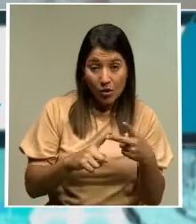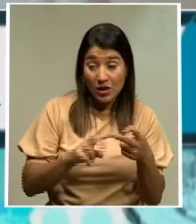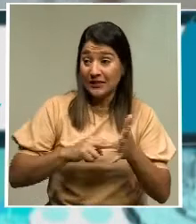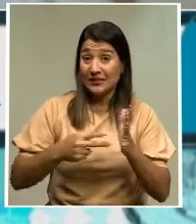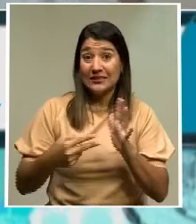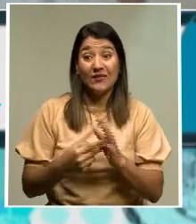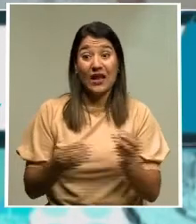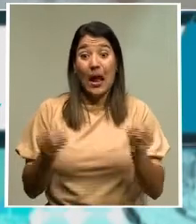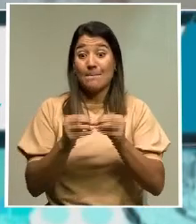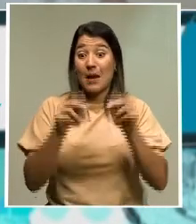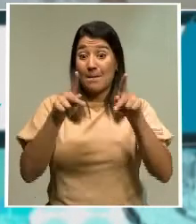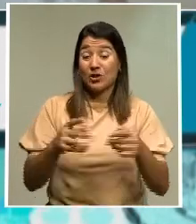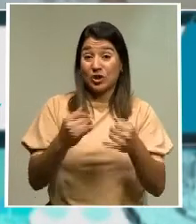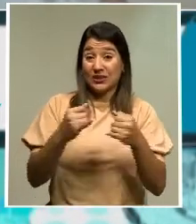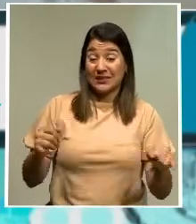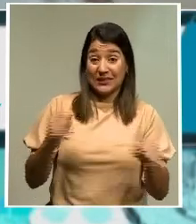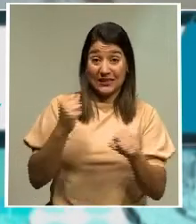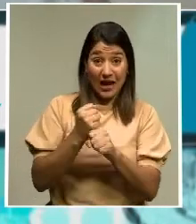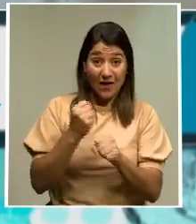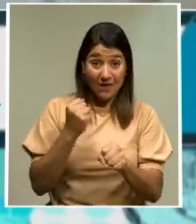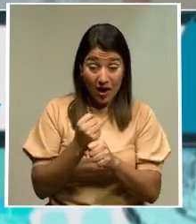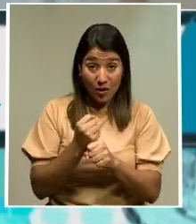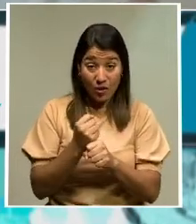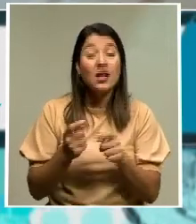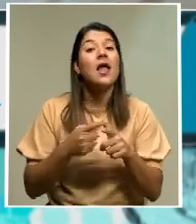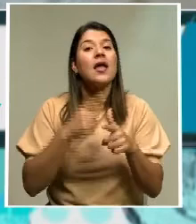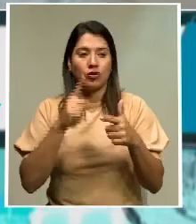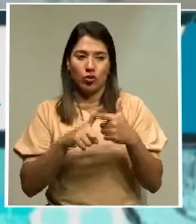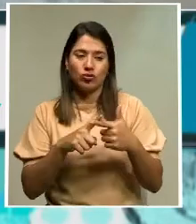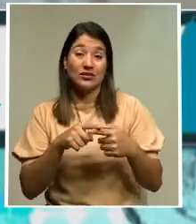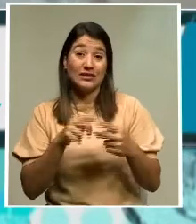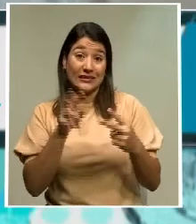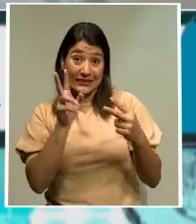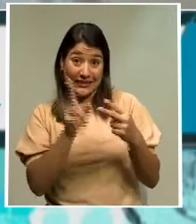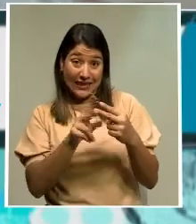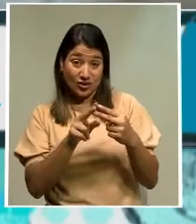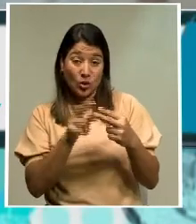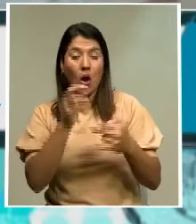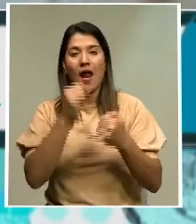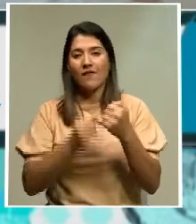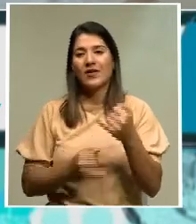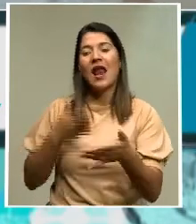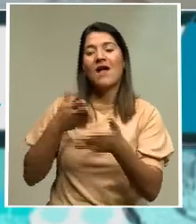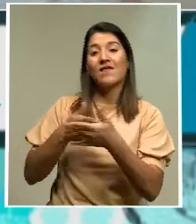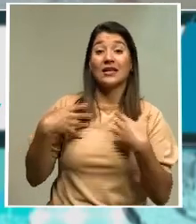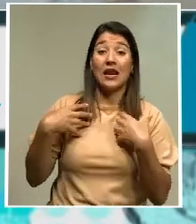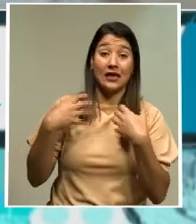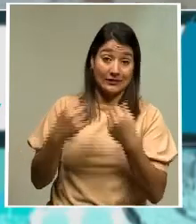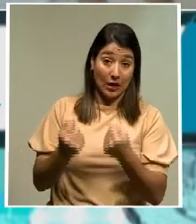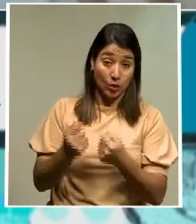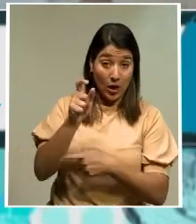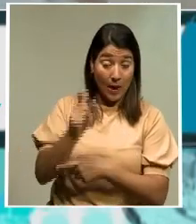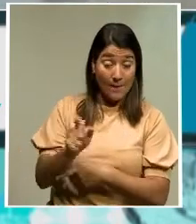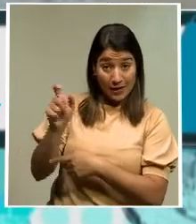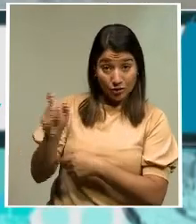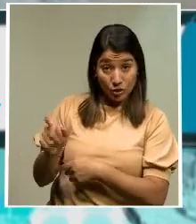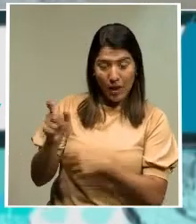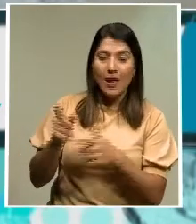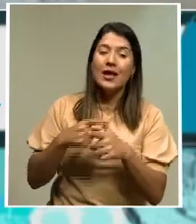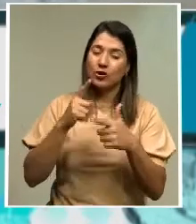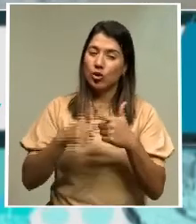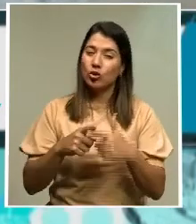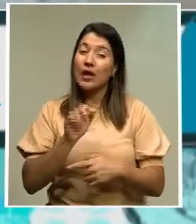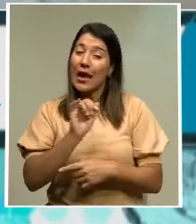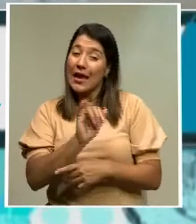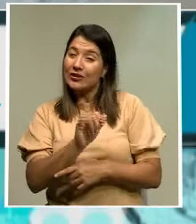aumentamos el desempleo y eso incide, digamos, en la salud de las personas, ¿verdad? Y eso es algo que, digamos, que tenemos